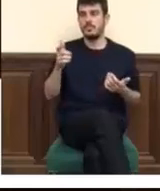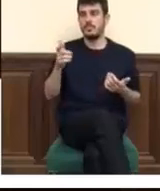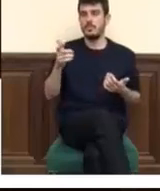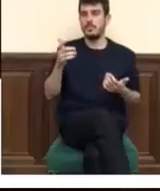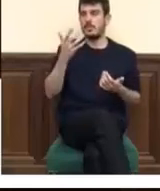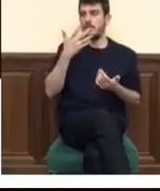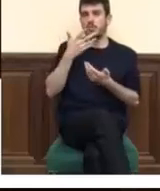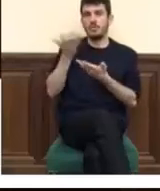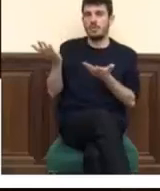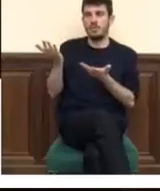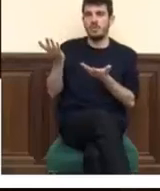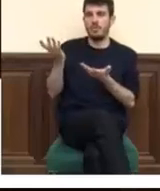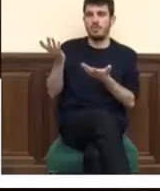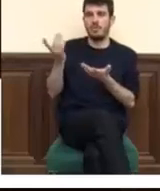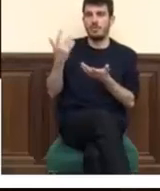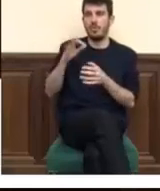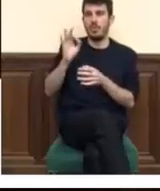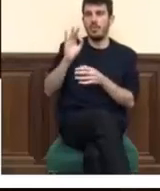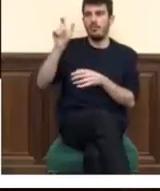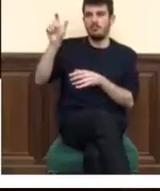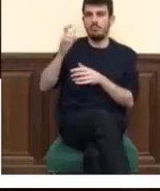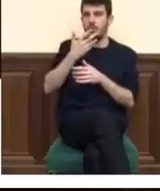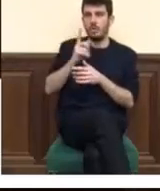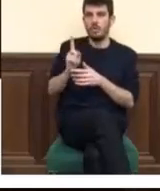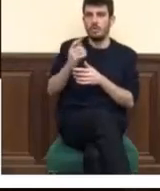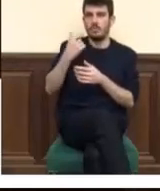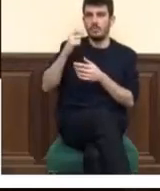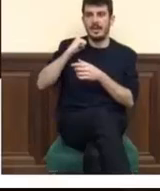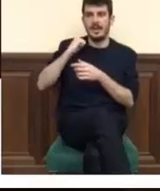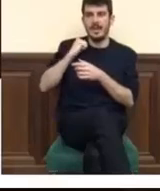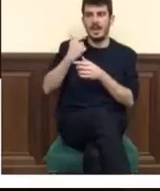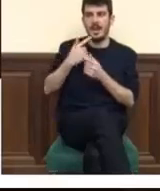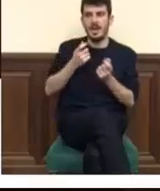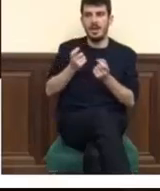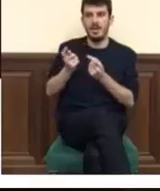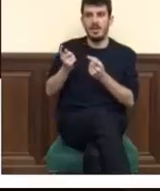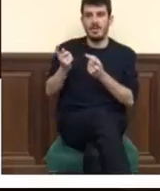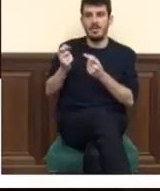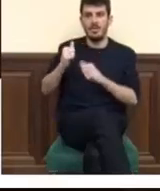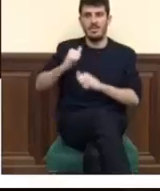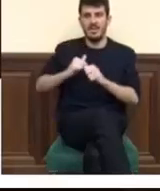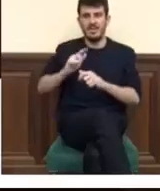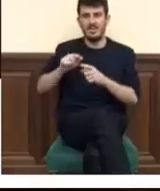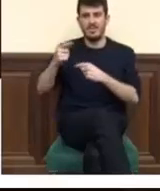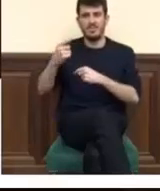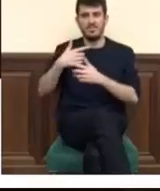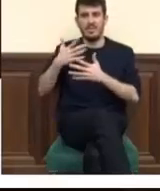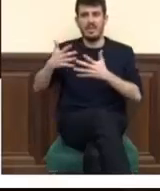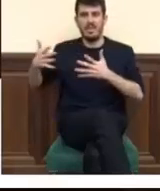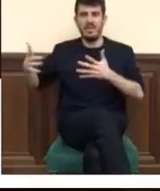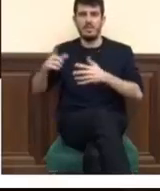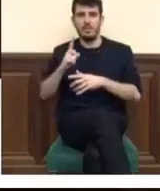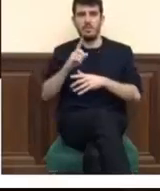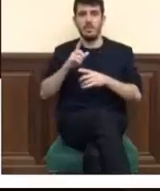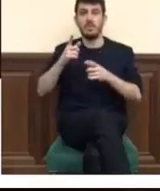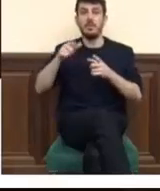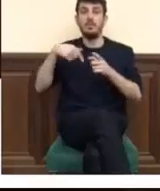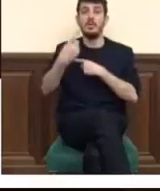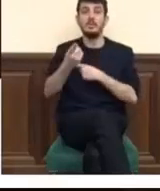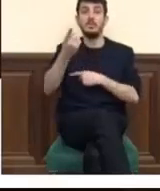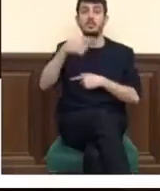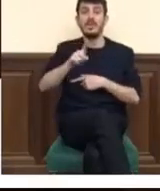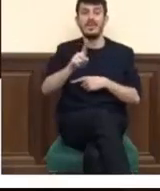opere ningún desconocido y ninguna desconocida en una clínica que luego, bueno, no me voy a extender, pero es que luego ustedes no saben